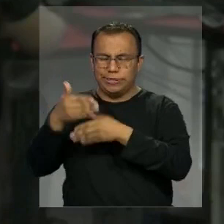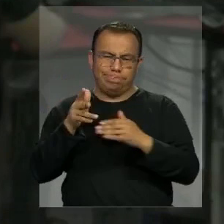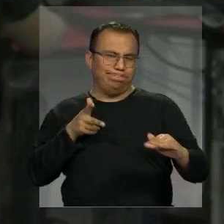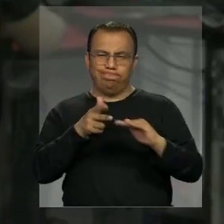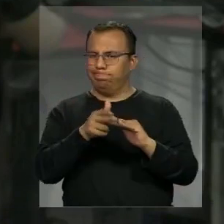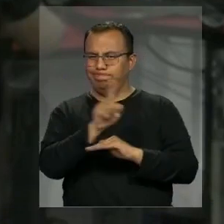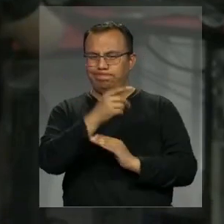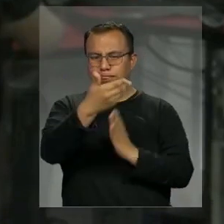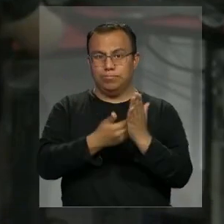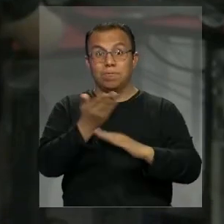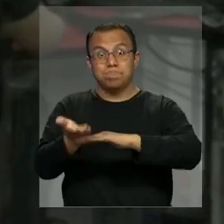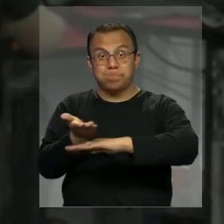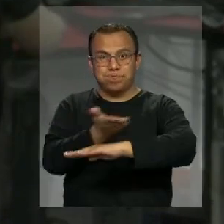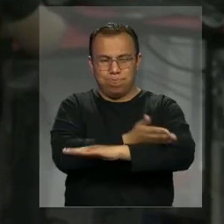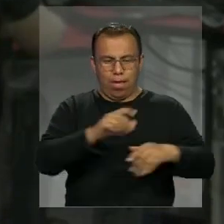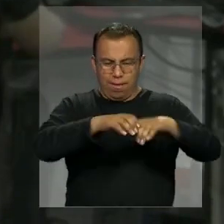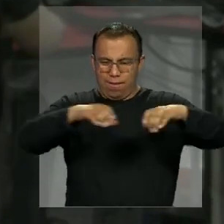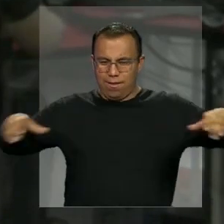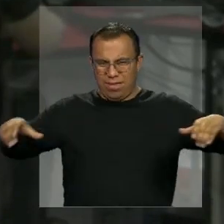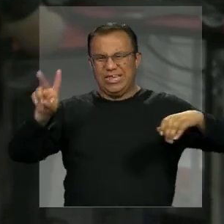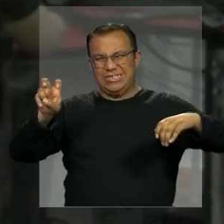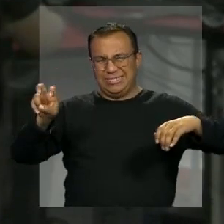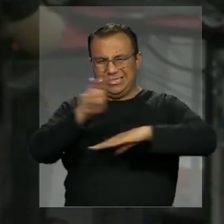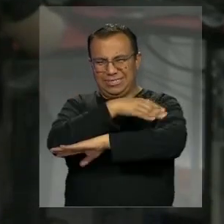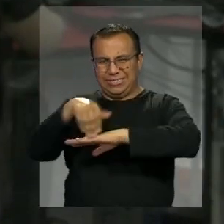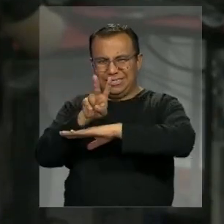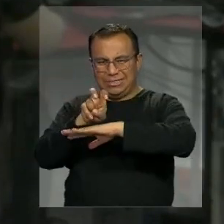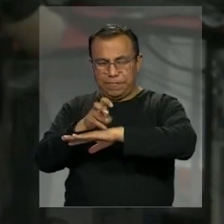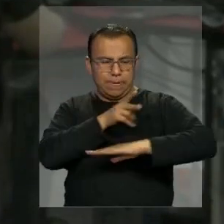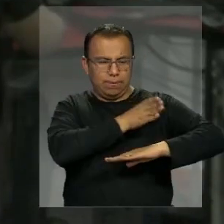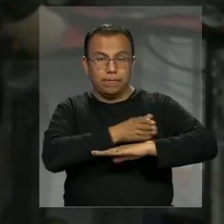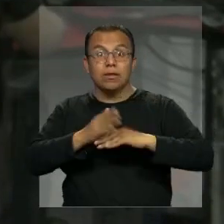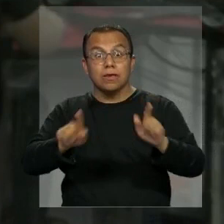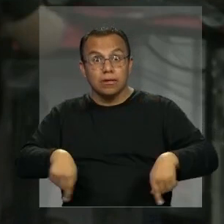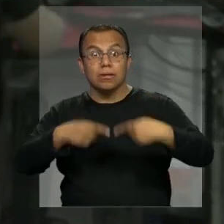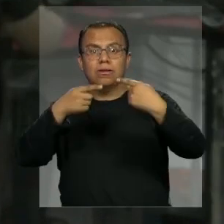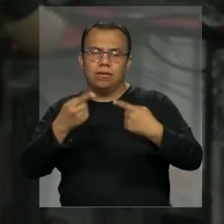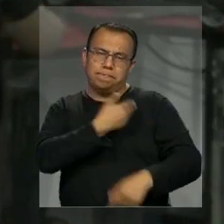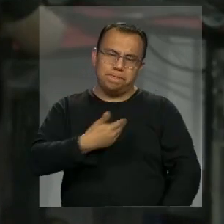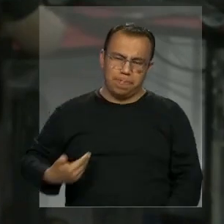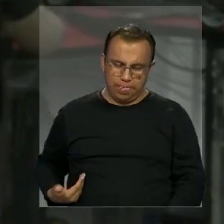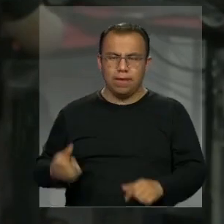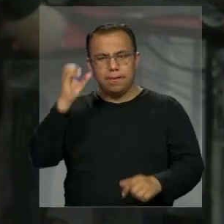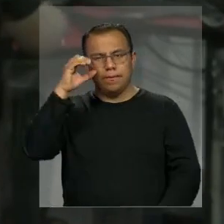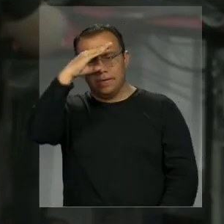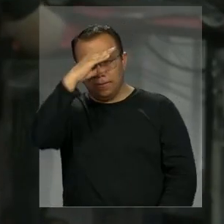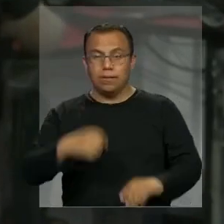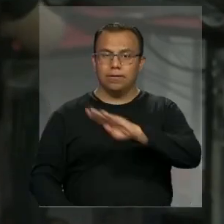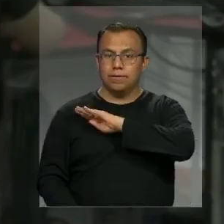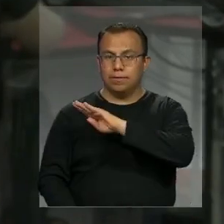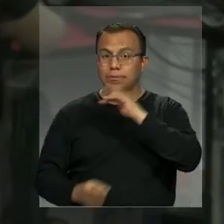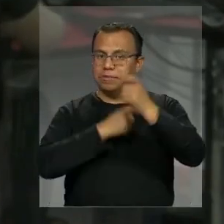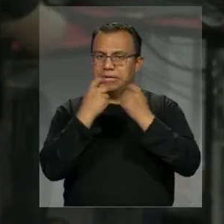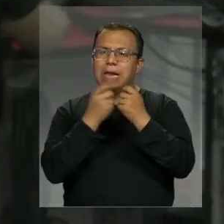de la licitación de algunos tramos del Corredor Verde por la Carrera Séptima. Y también luego del nuevo enfrentamiento entre el presidente Gustavo Petro y la alcaldesa Claudia López